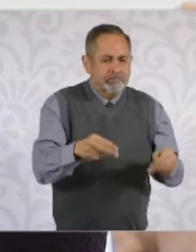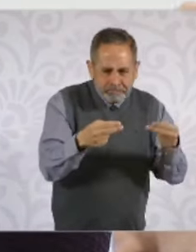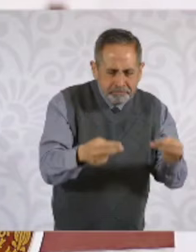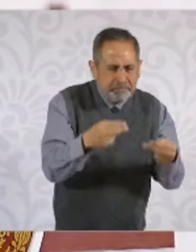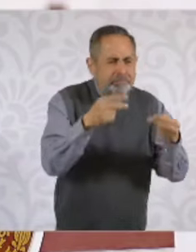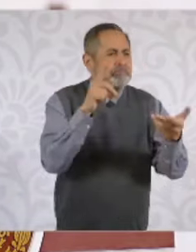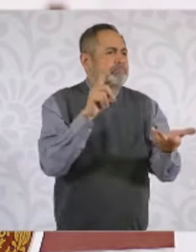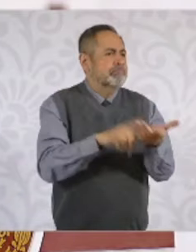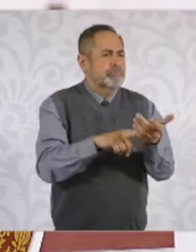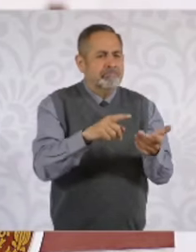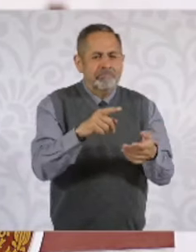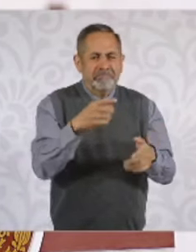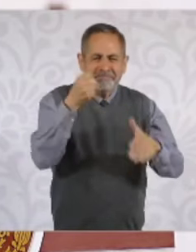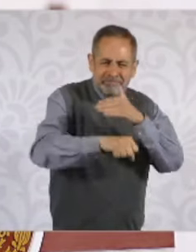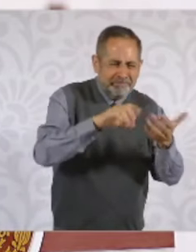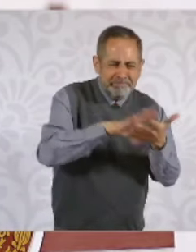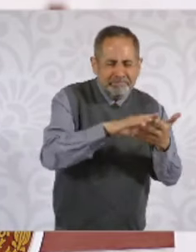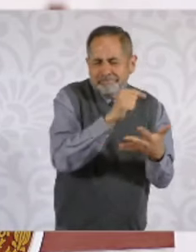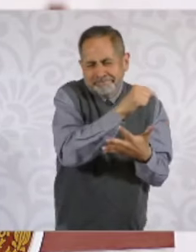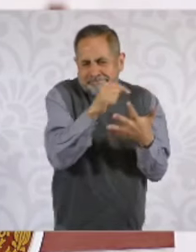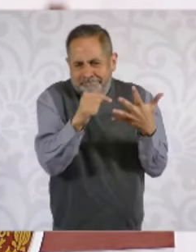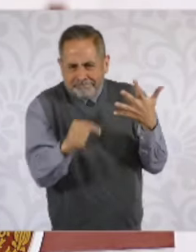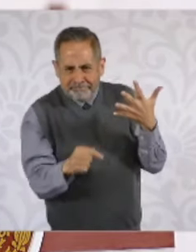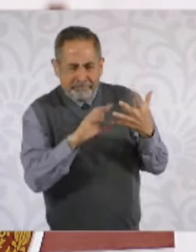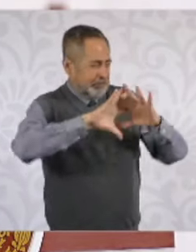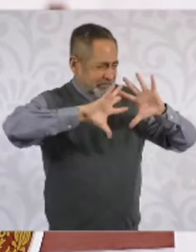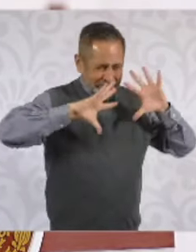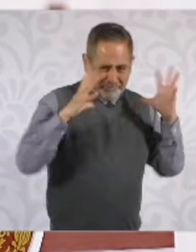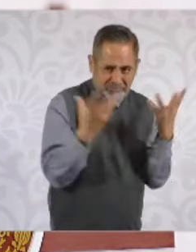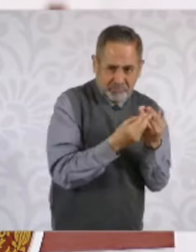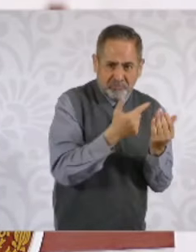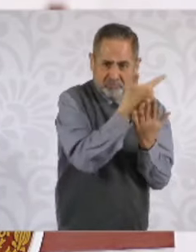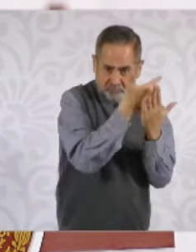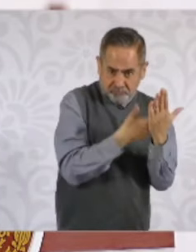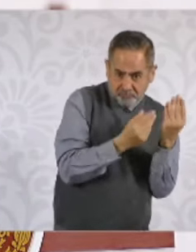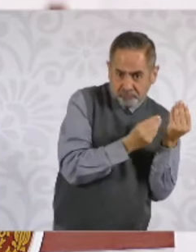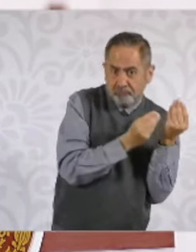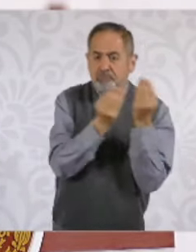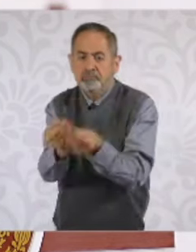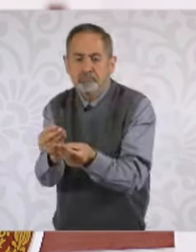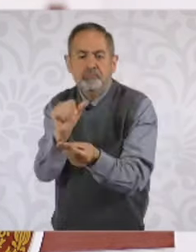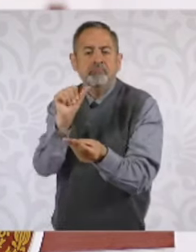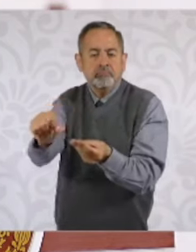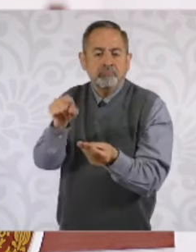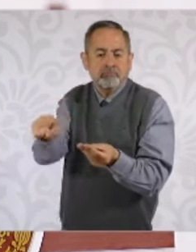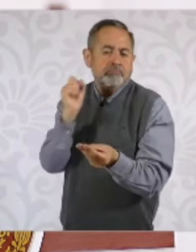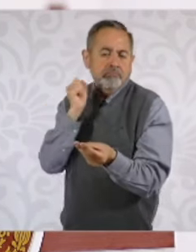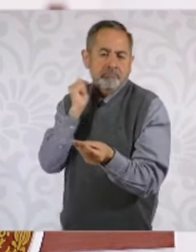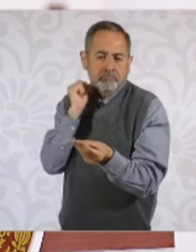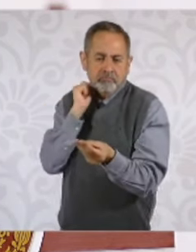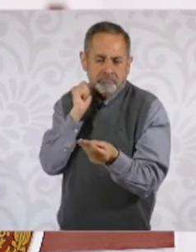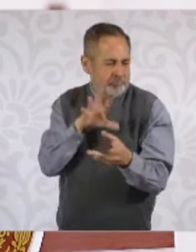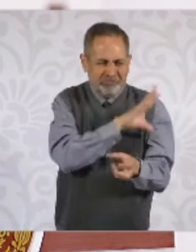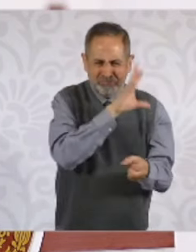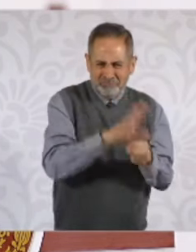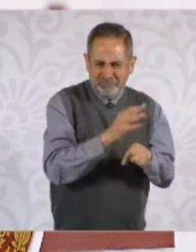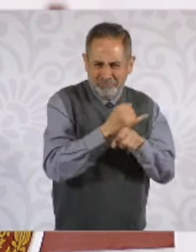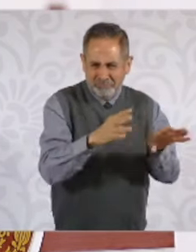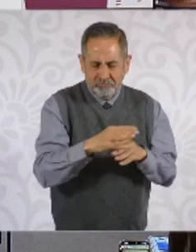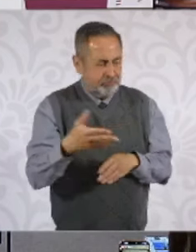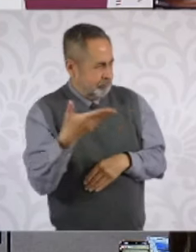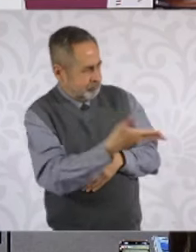vacancias, renuncias y retiros programados y lo demás información que se le